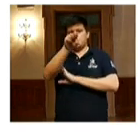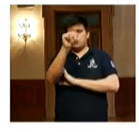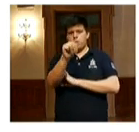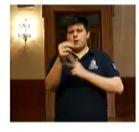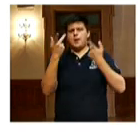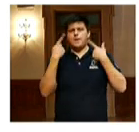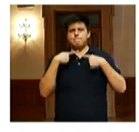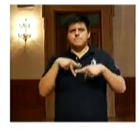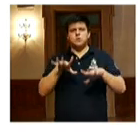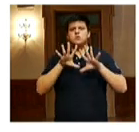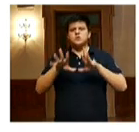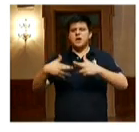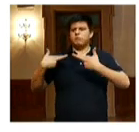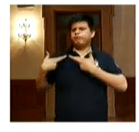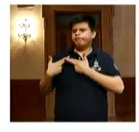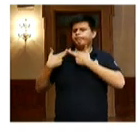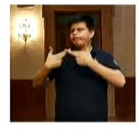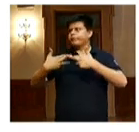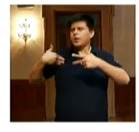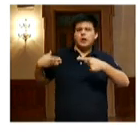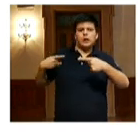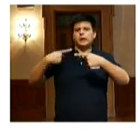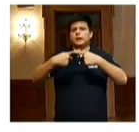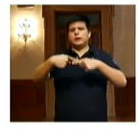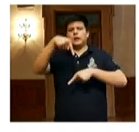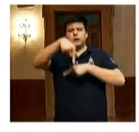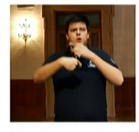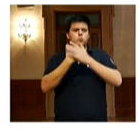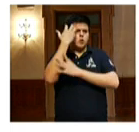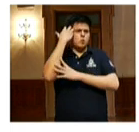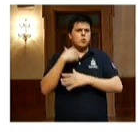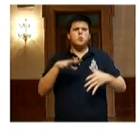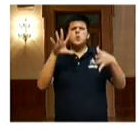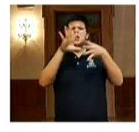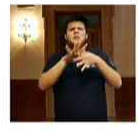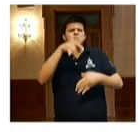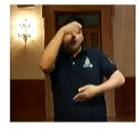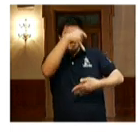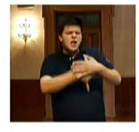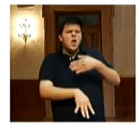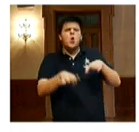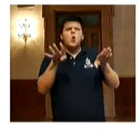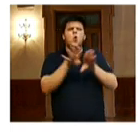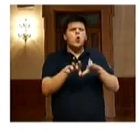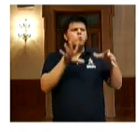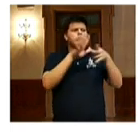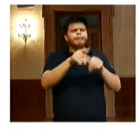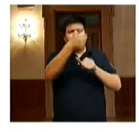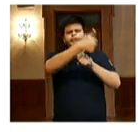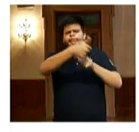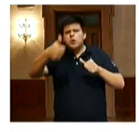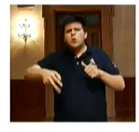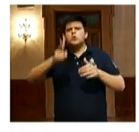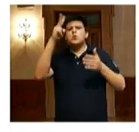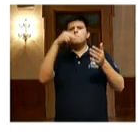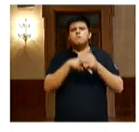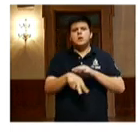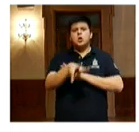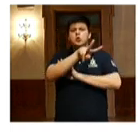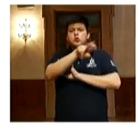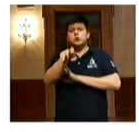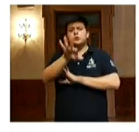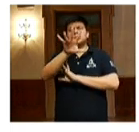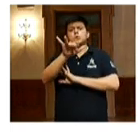acumulados en el estado de nuevo léon desglosados de la siguiente manera 2 mil